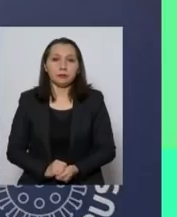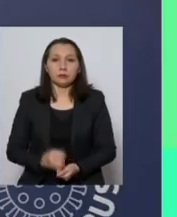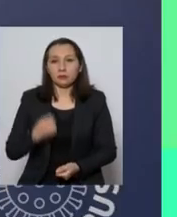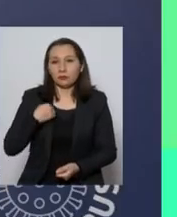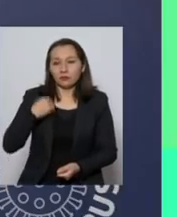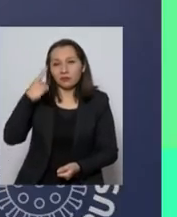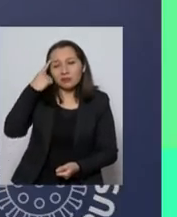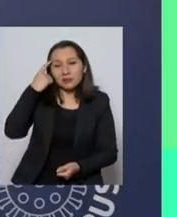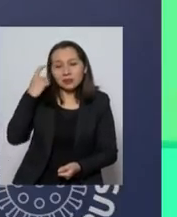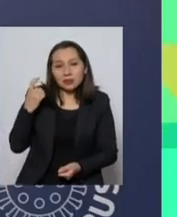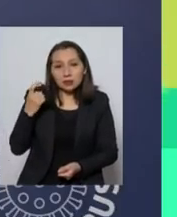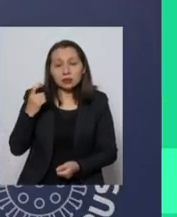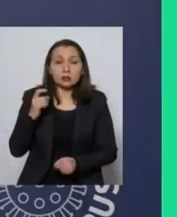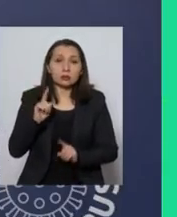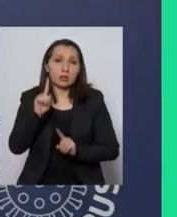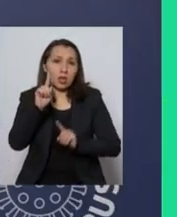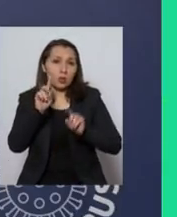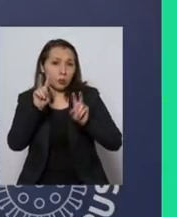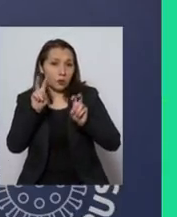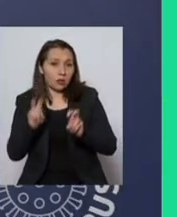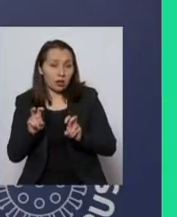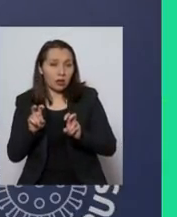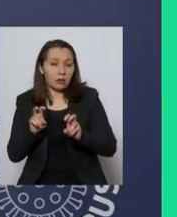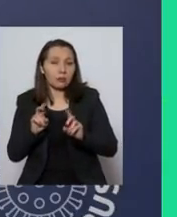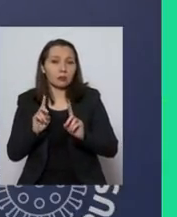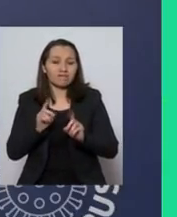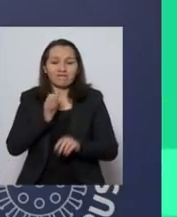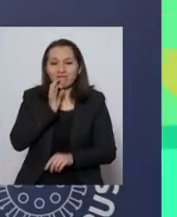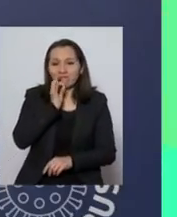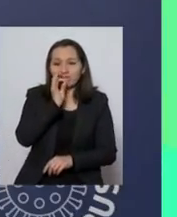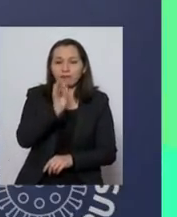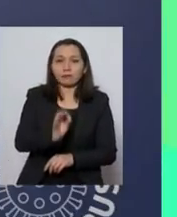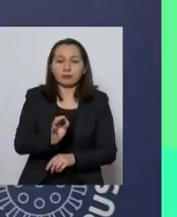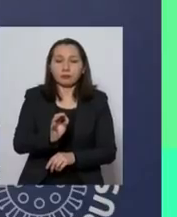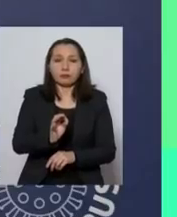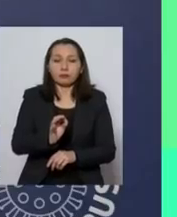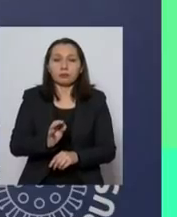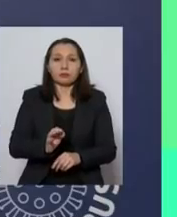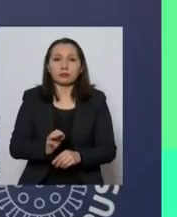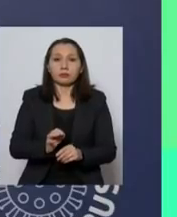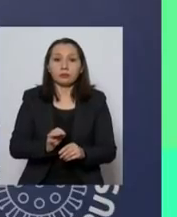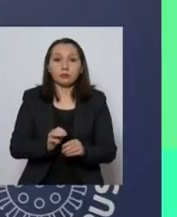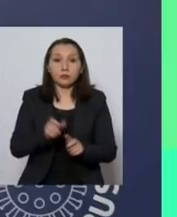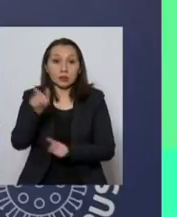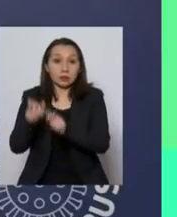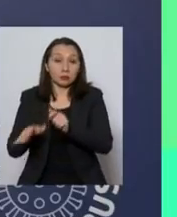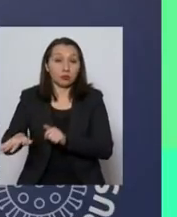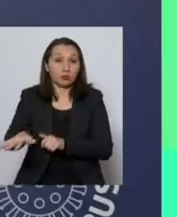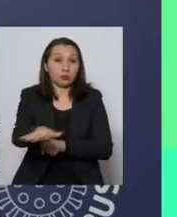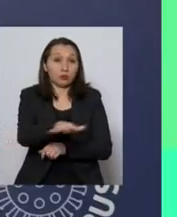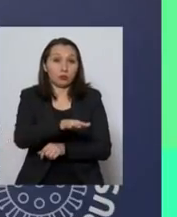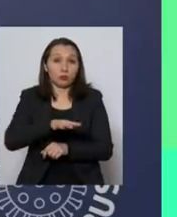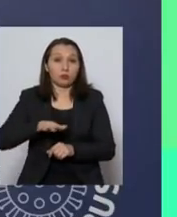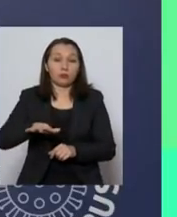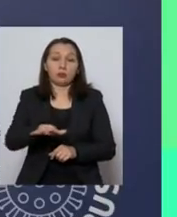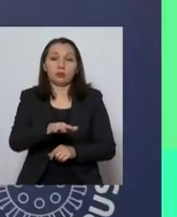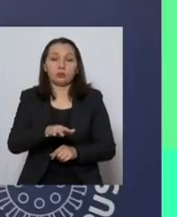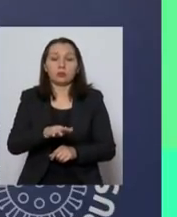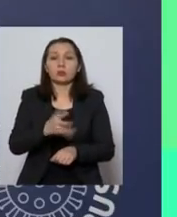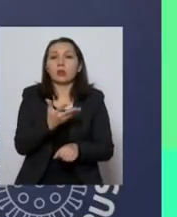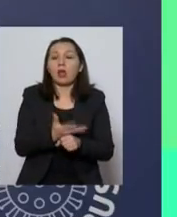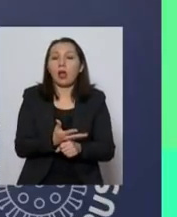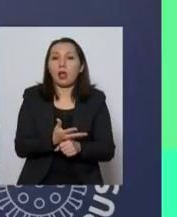creo que en algún sentido hay que decir que colectivamente